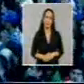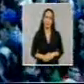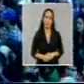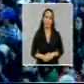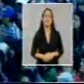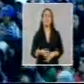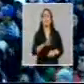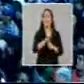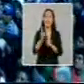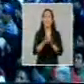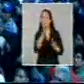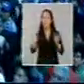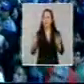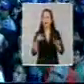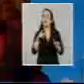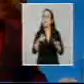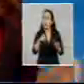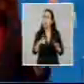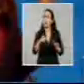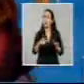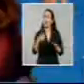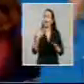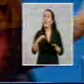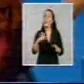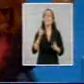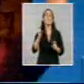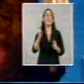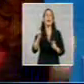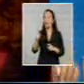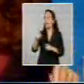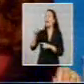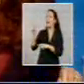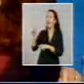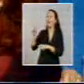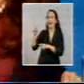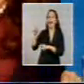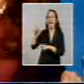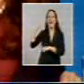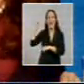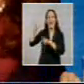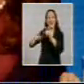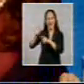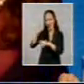que deberán seguir los que vienen detrás de mí,